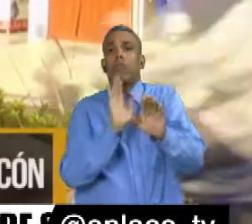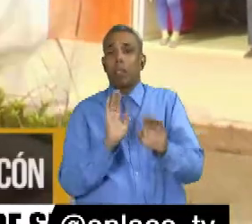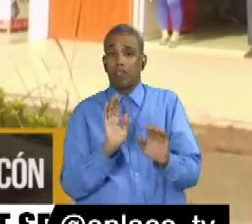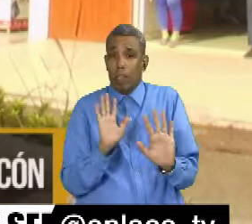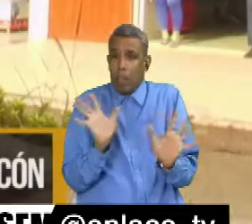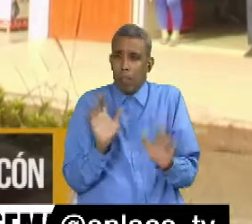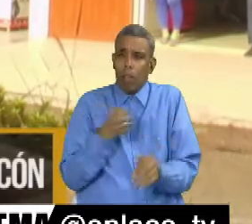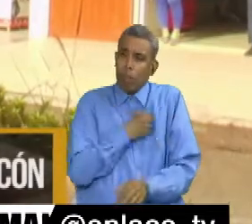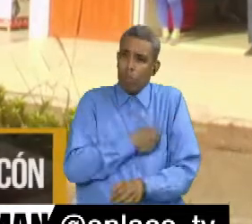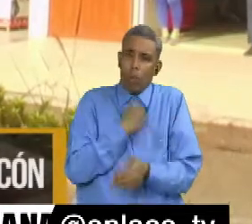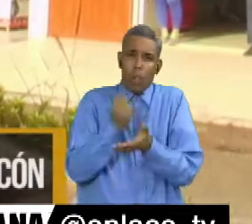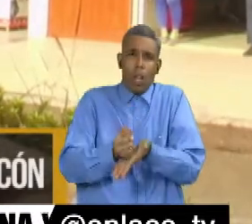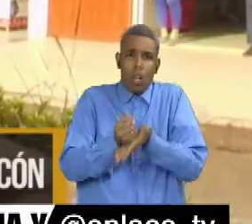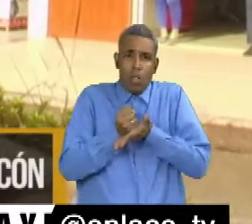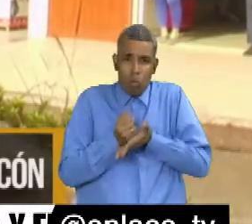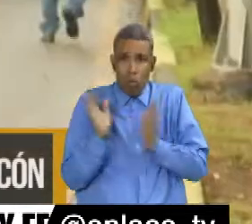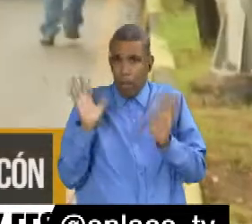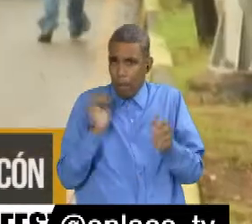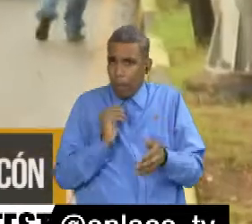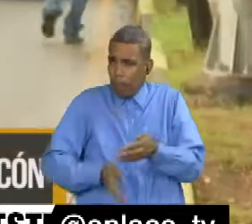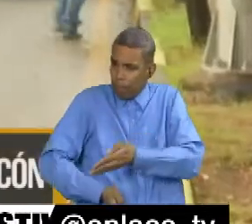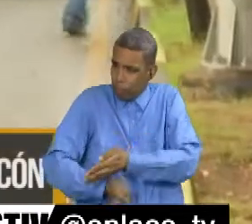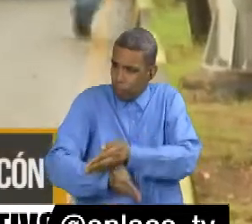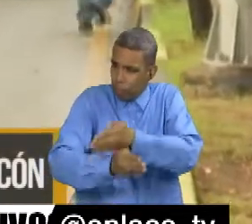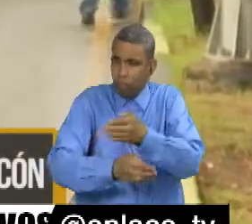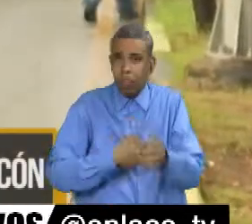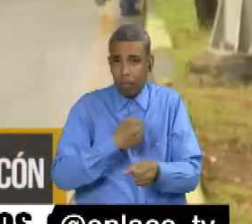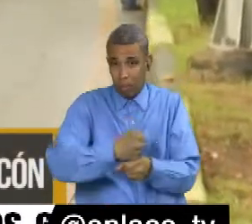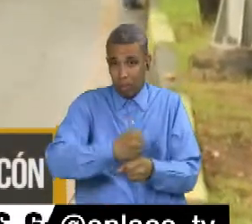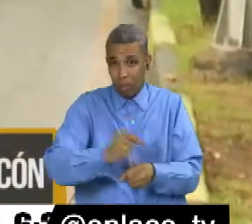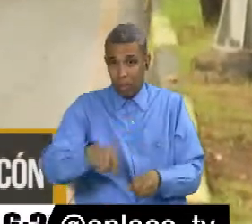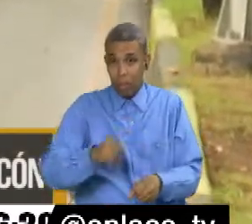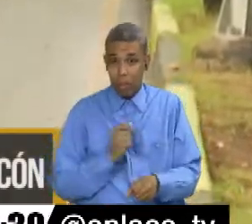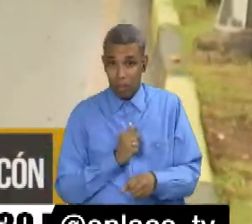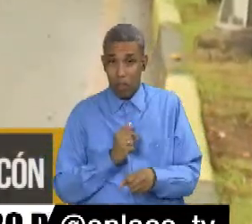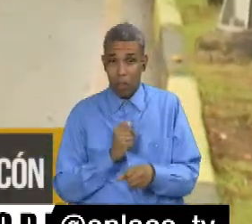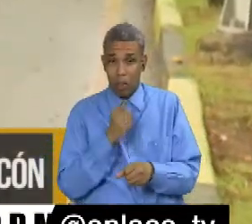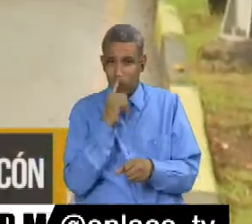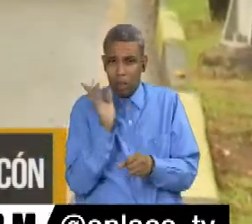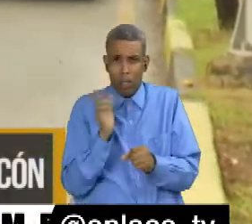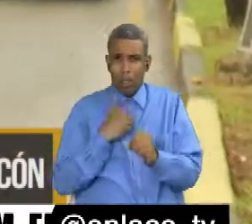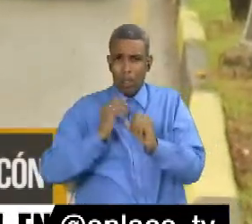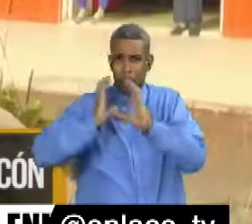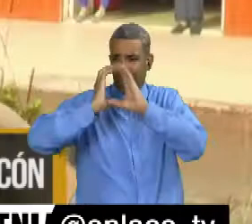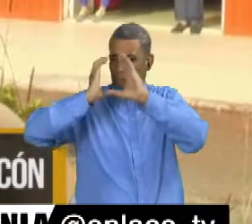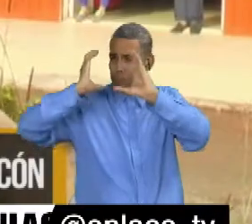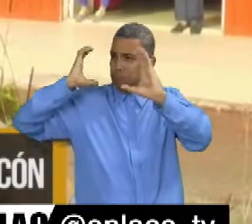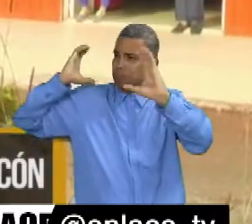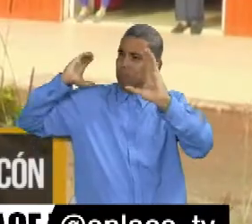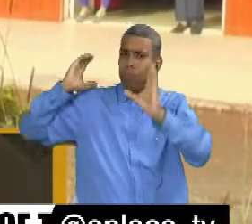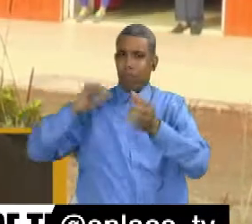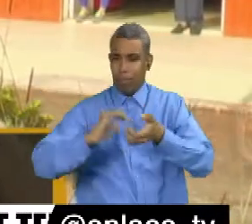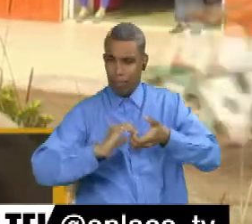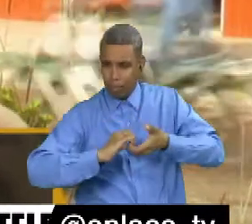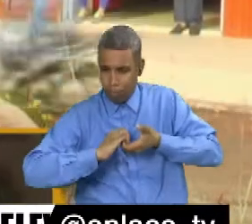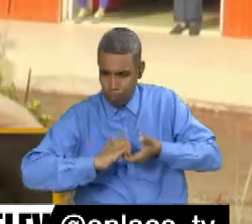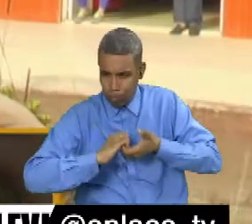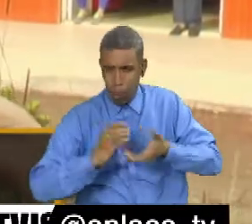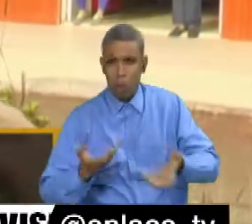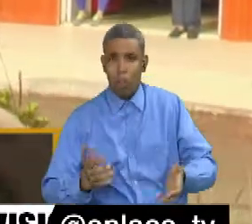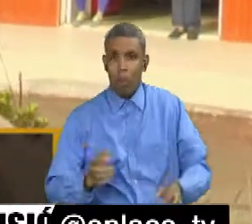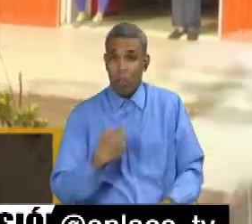que nos colaboren para seguir nuestro camino. Toda clase de carga llevaban estos vehículos. Unos traen carga, otros traen, yo